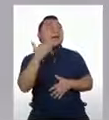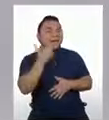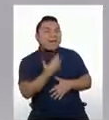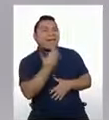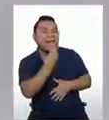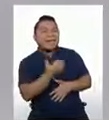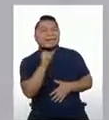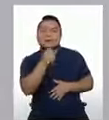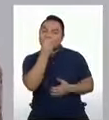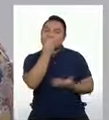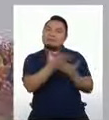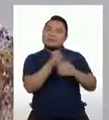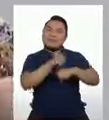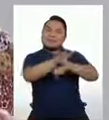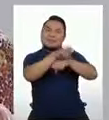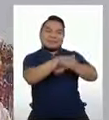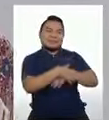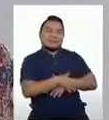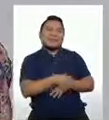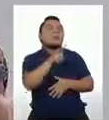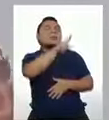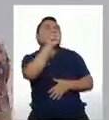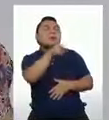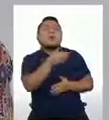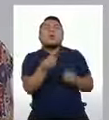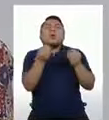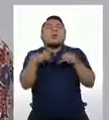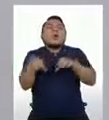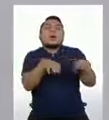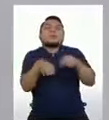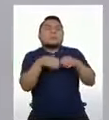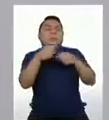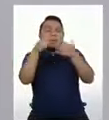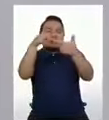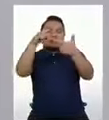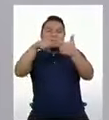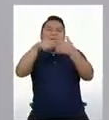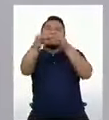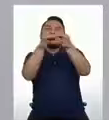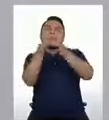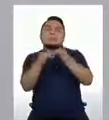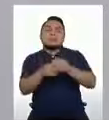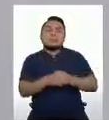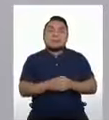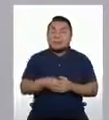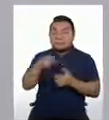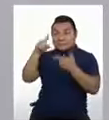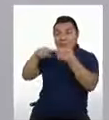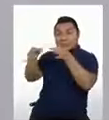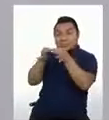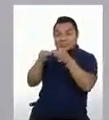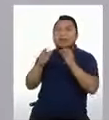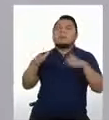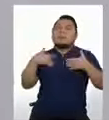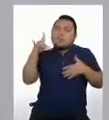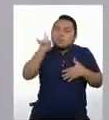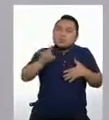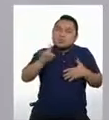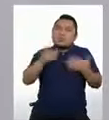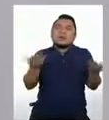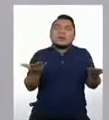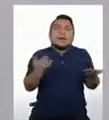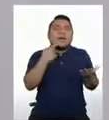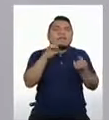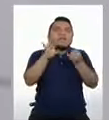y qué buenos consejos. ¿Y qué podemos usar para el desarrollo? Para el desarrollo podrás usar más de un párrafo.